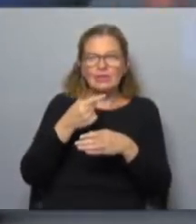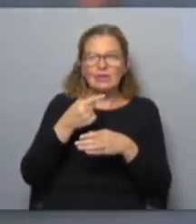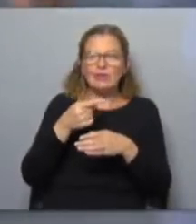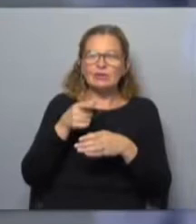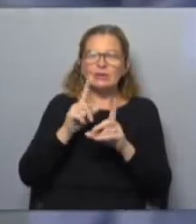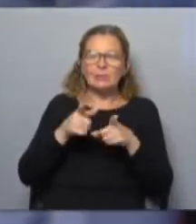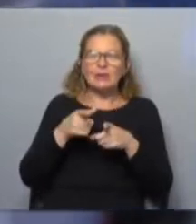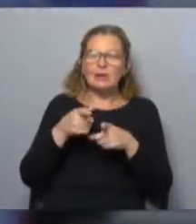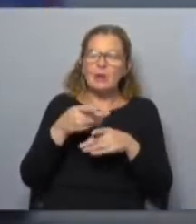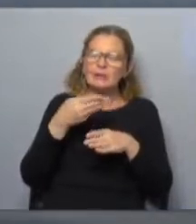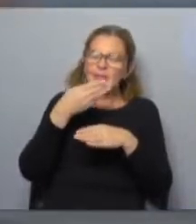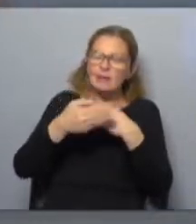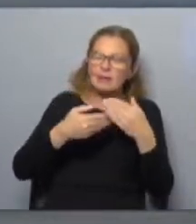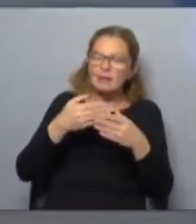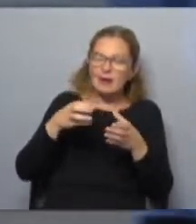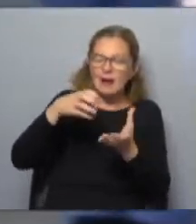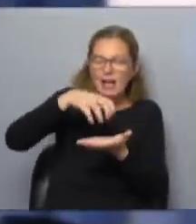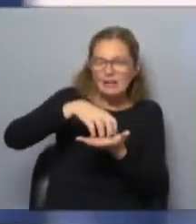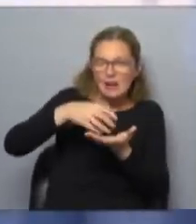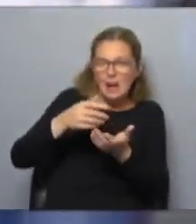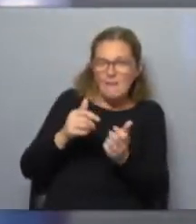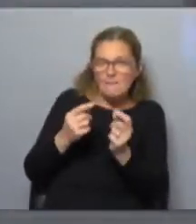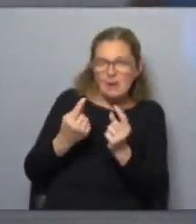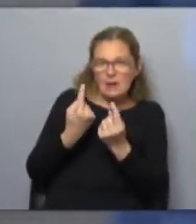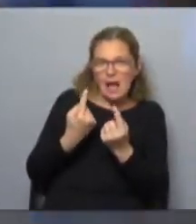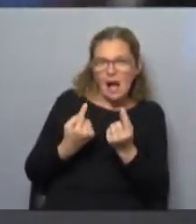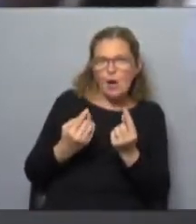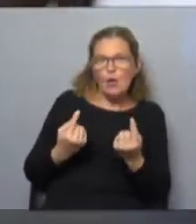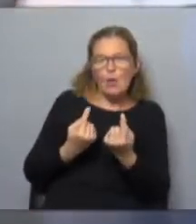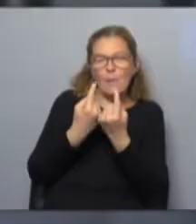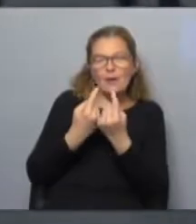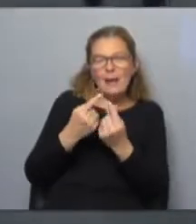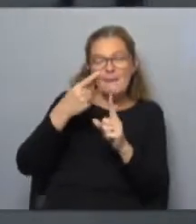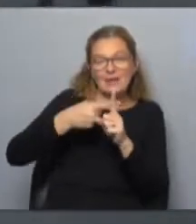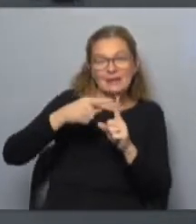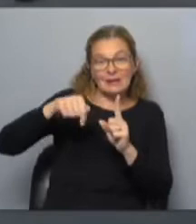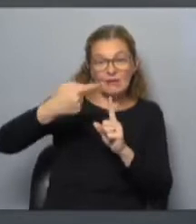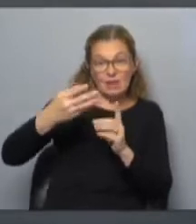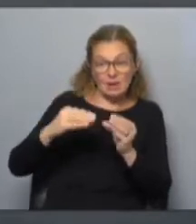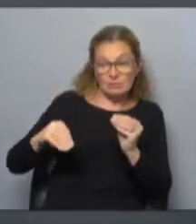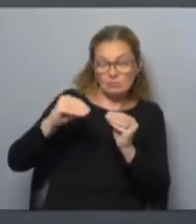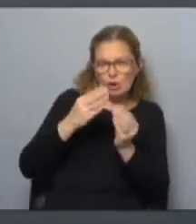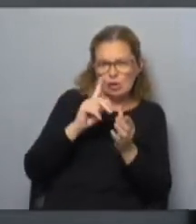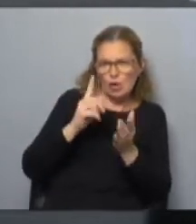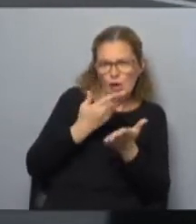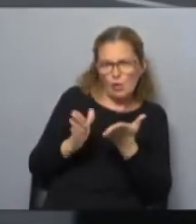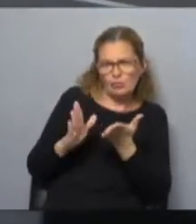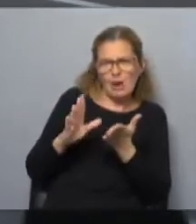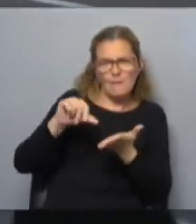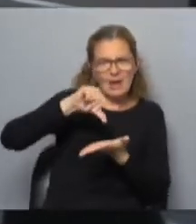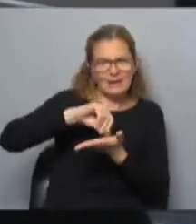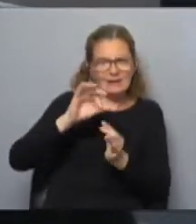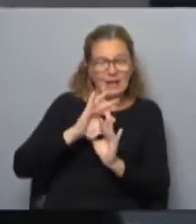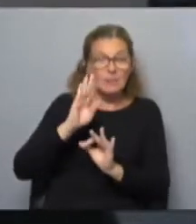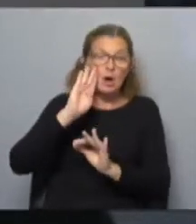sostuvo que insistirá con que se incluya a la isla en la próxima cumbre de las Américas en Los Ángeles el mes próximo y que no se excluya a ningún país aunque